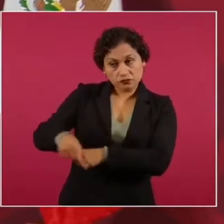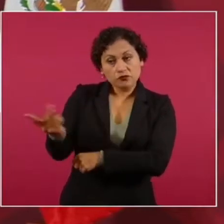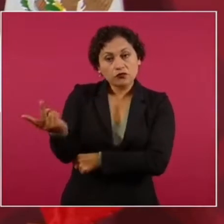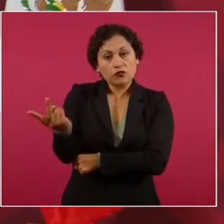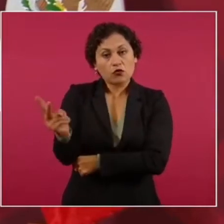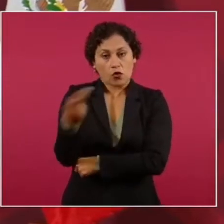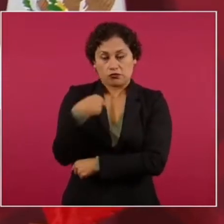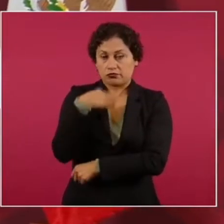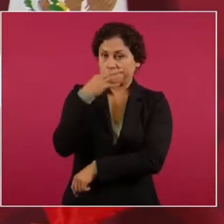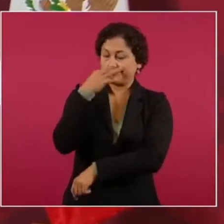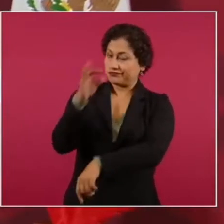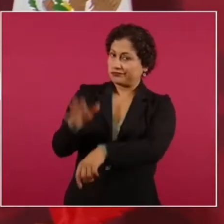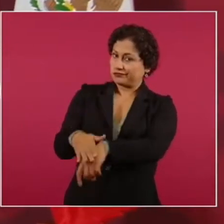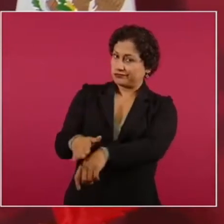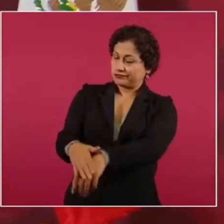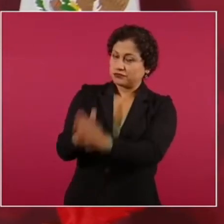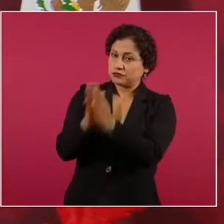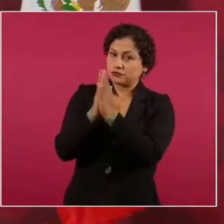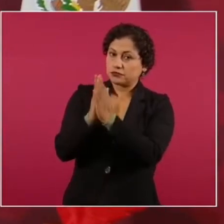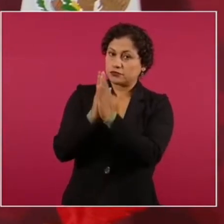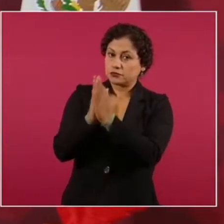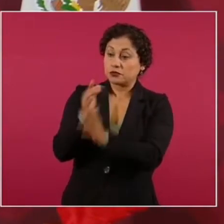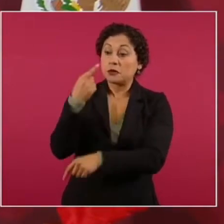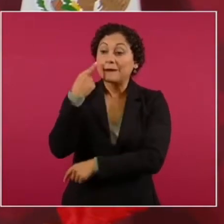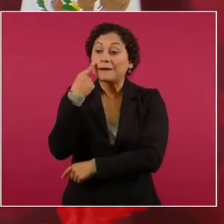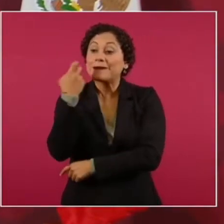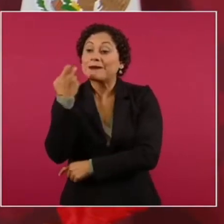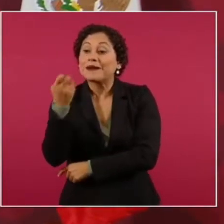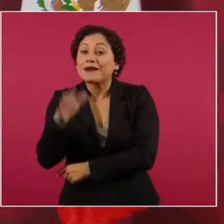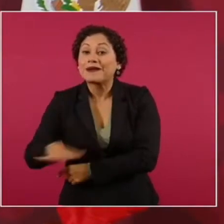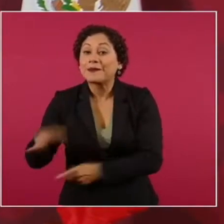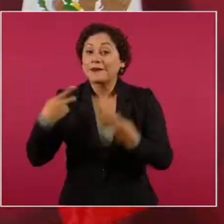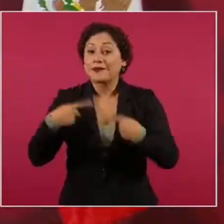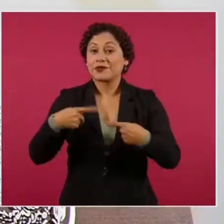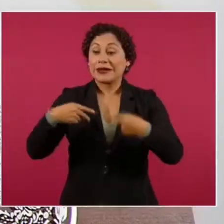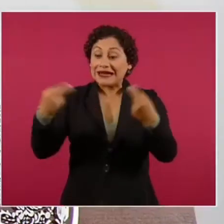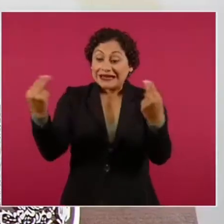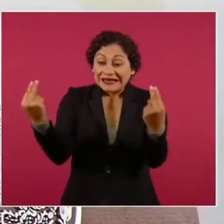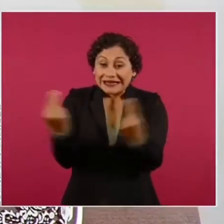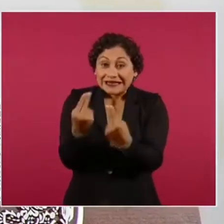porque es una necesidad sentida.